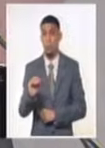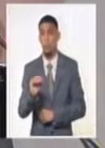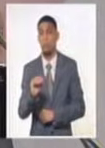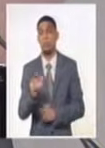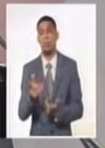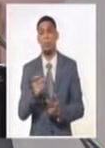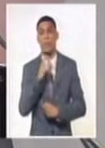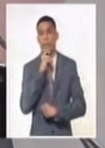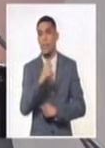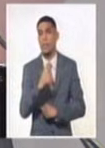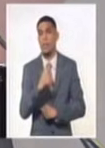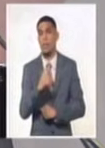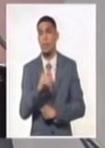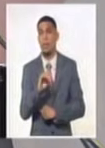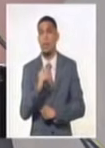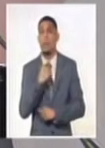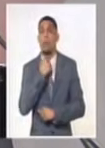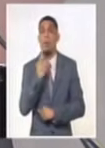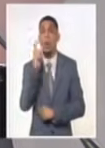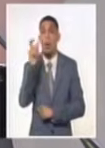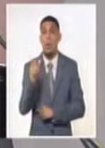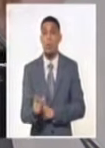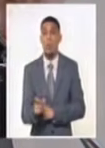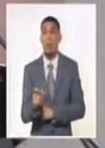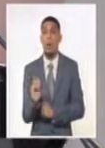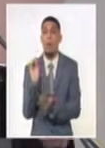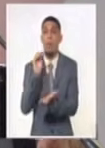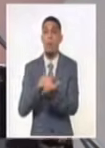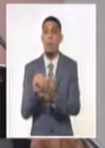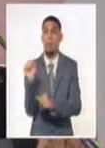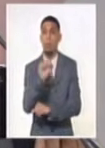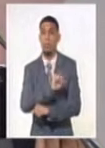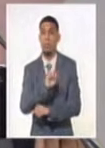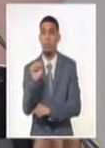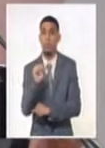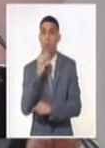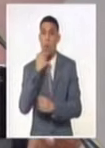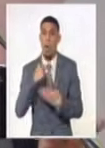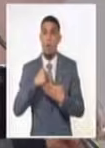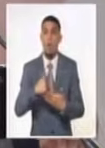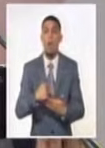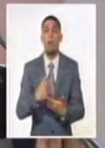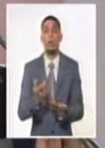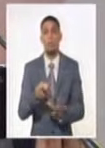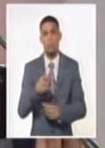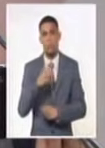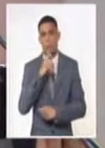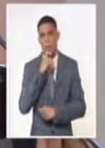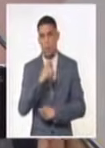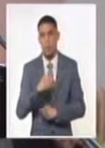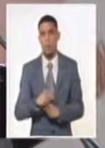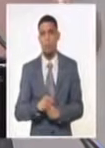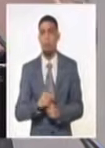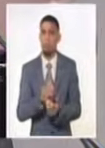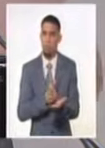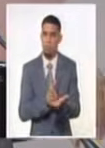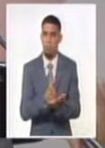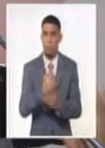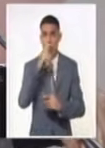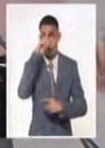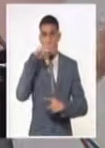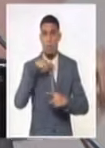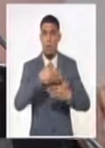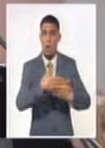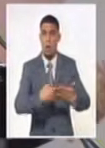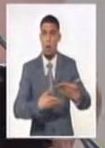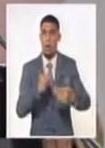supone un costo y un esfuerzo abismal, monumental. Bueno, se mantienen las pruebas de ingreso, de la manera que tradicionalmente se realizan. Las fechas